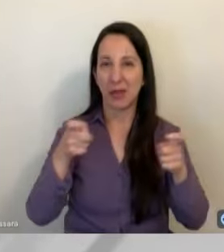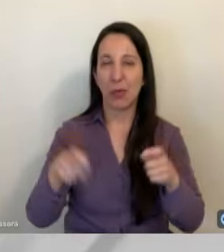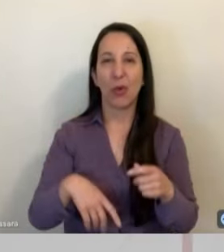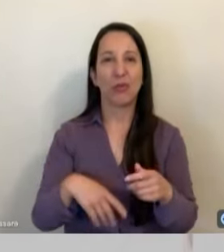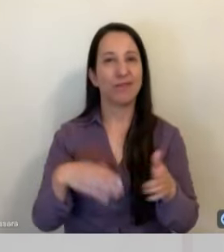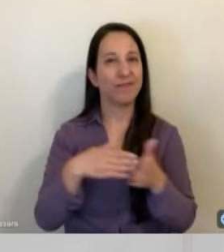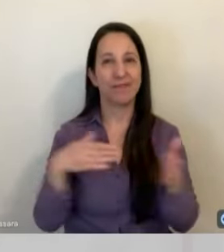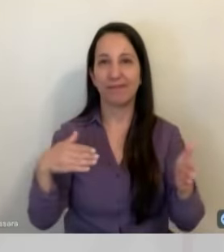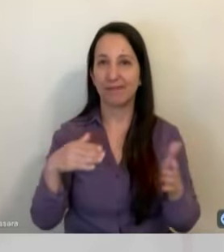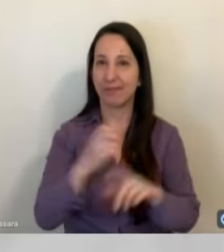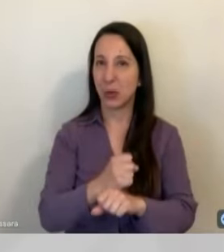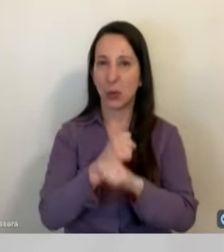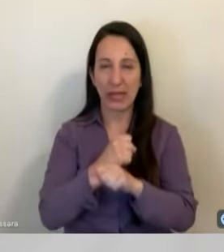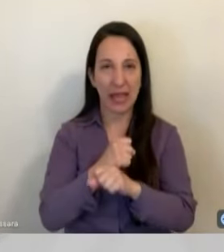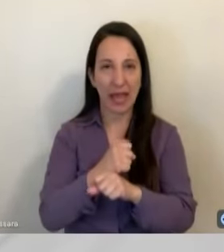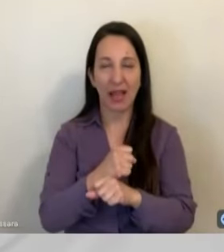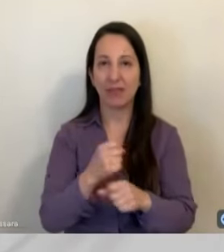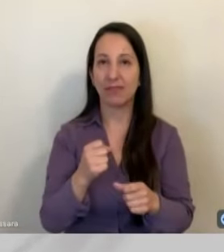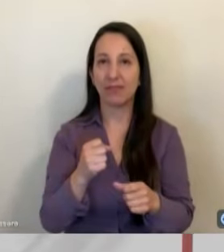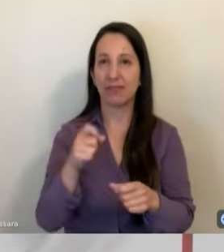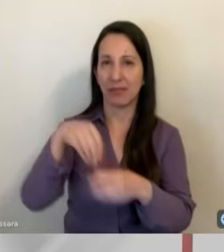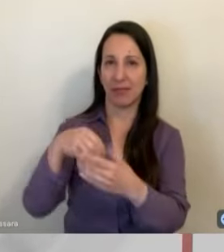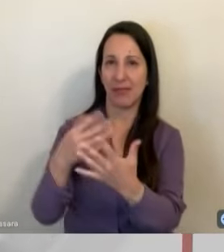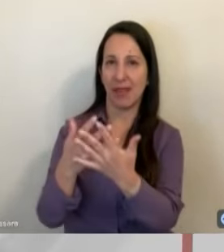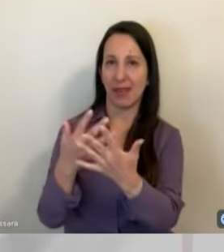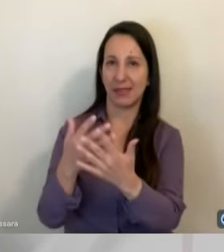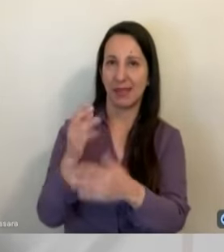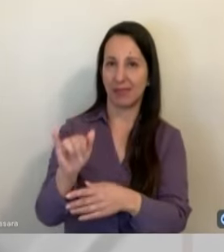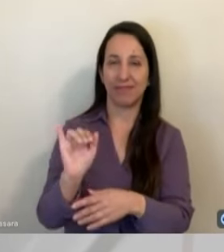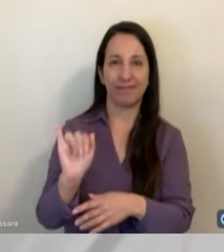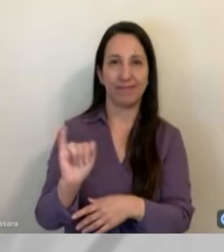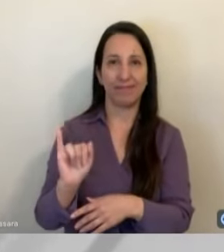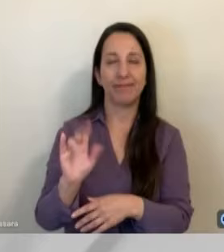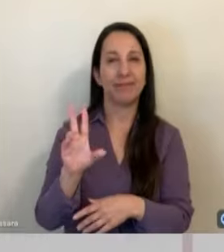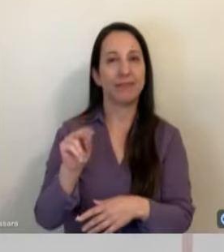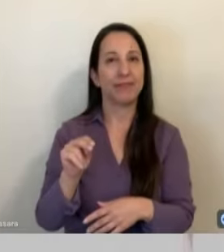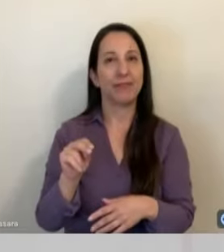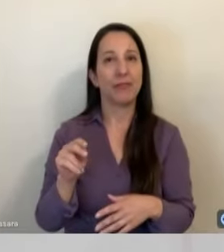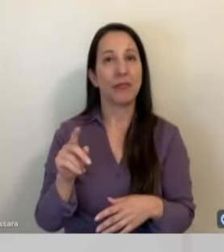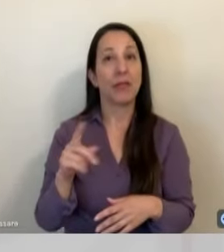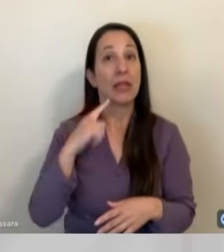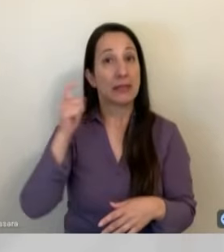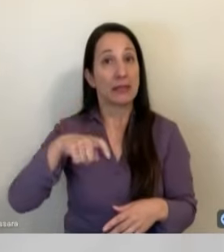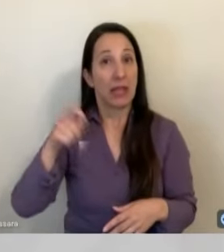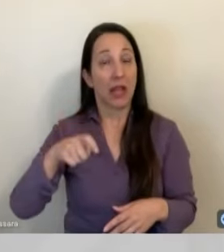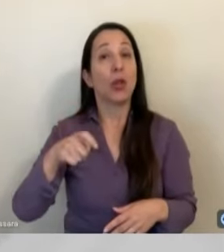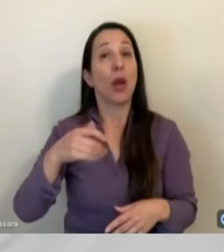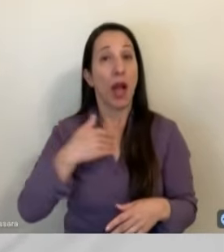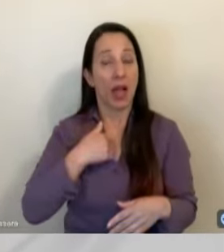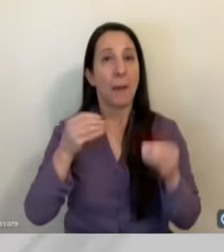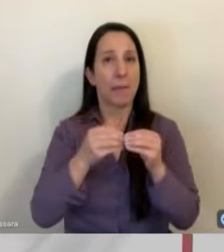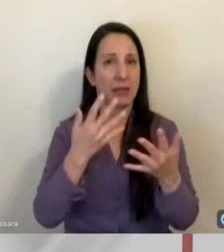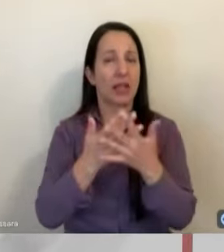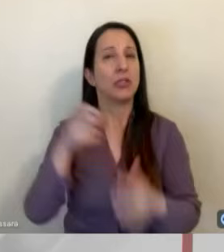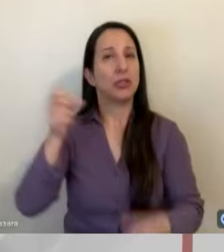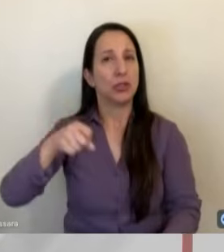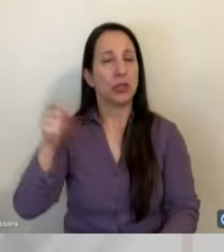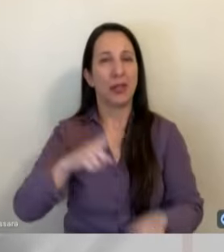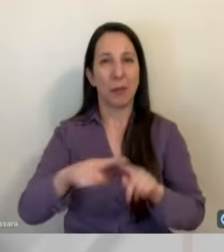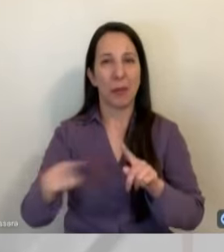debe imperar dentro de los centros penales cerrados. Creo que sí es necesario tener más espacios carcelarios, pero distribuirlos de